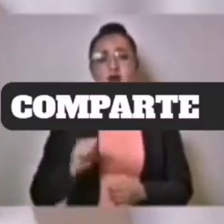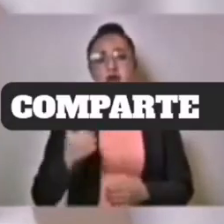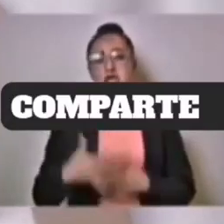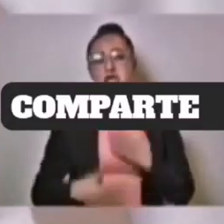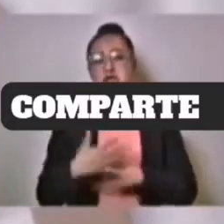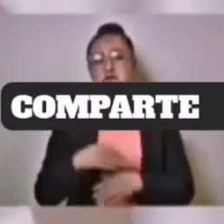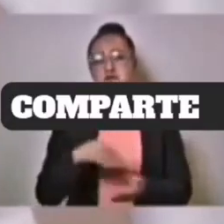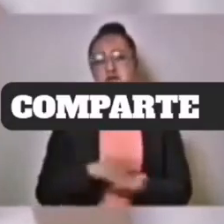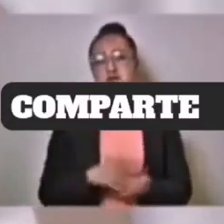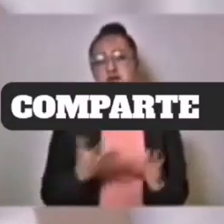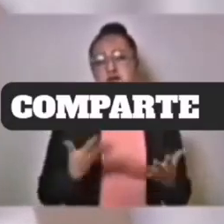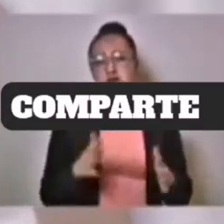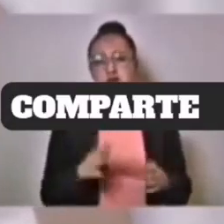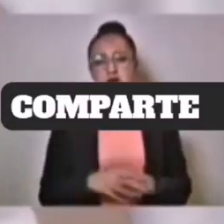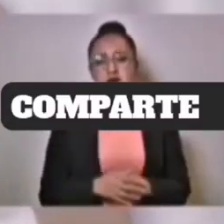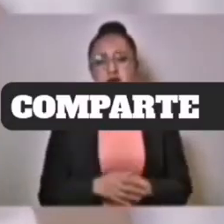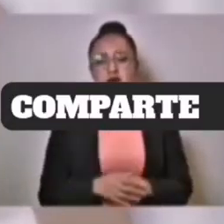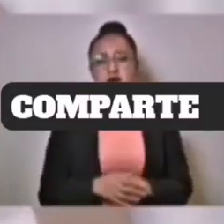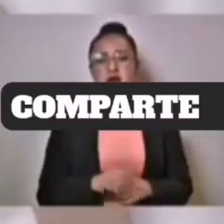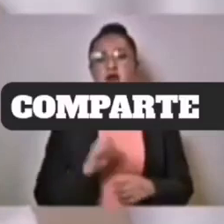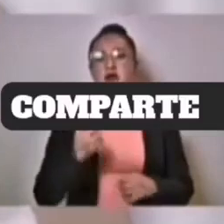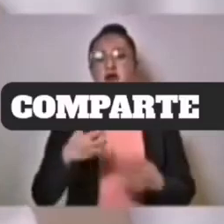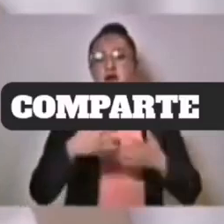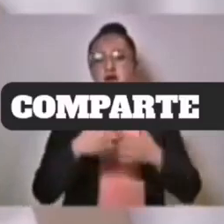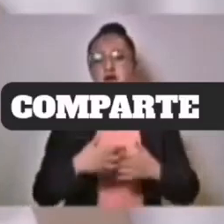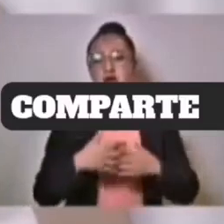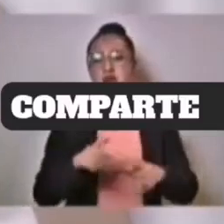menos trabajadores de las